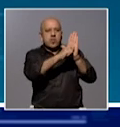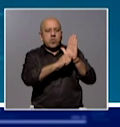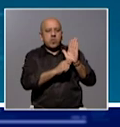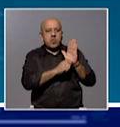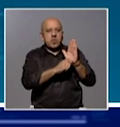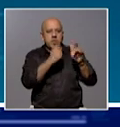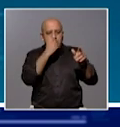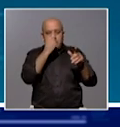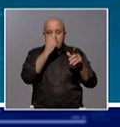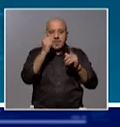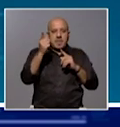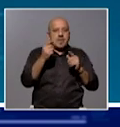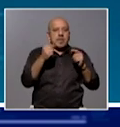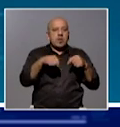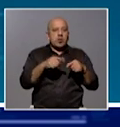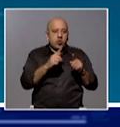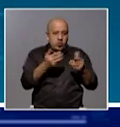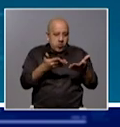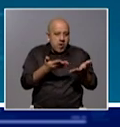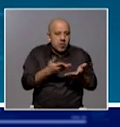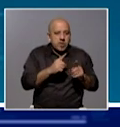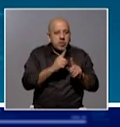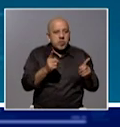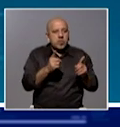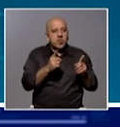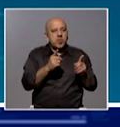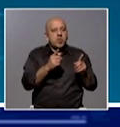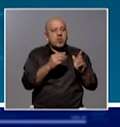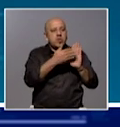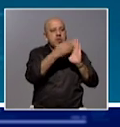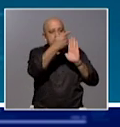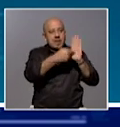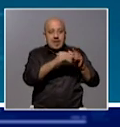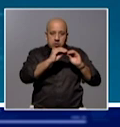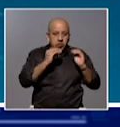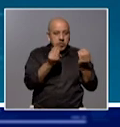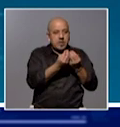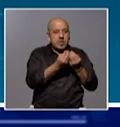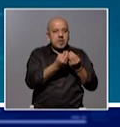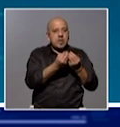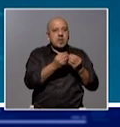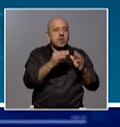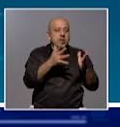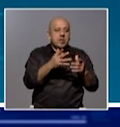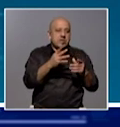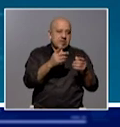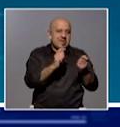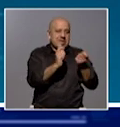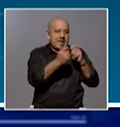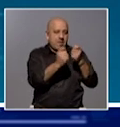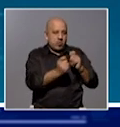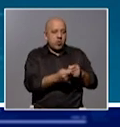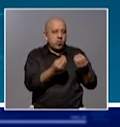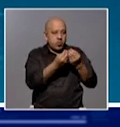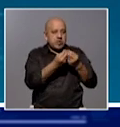proyecto inicial no el actual texto que redujo la cantidad de artículos productos como vos decías de todo lo que se le ha ido sacando